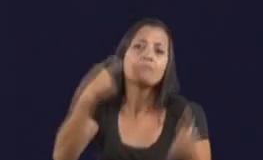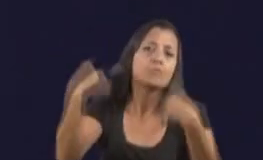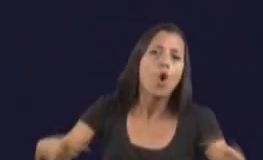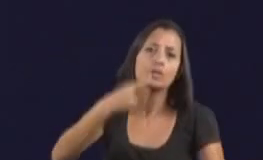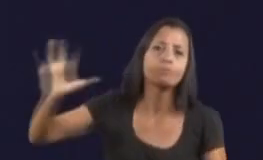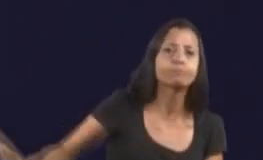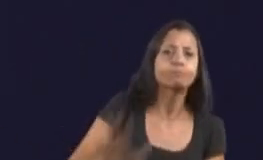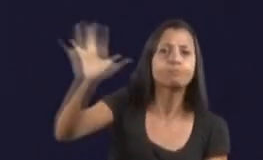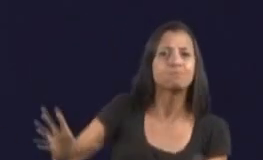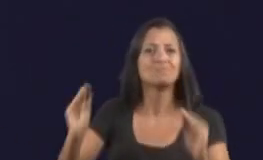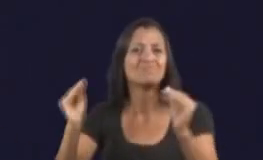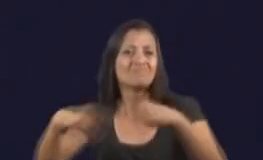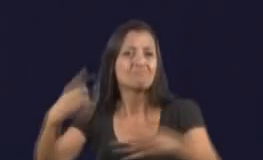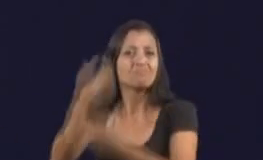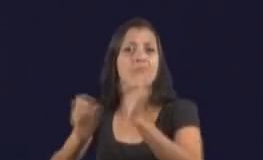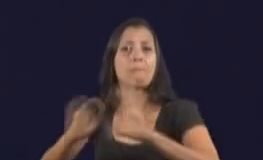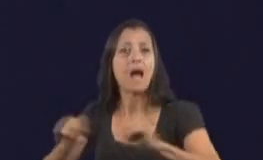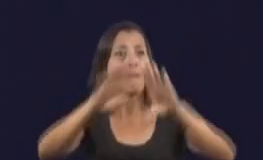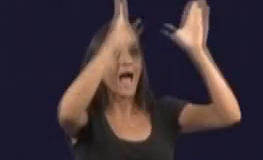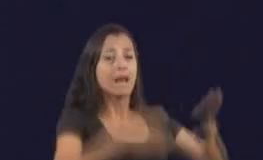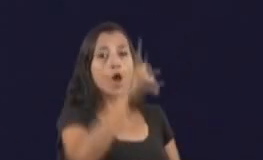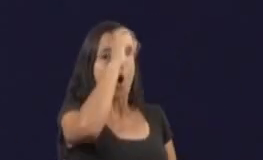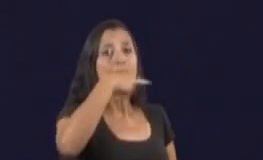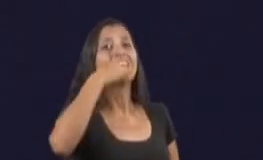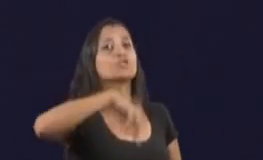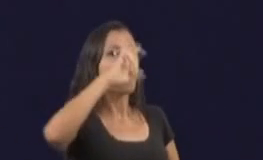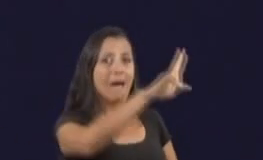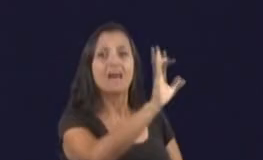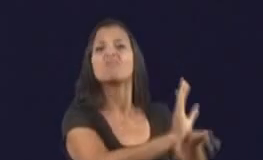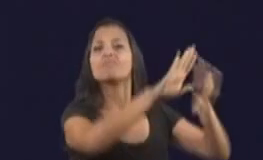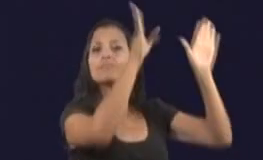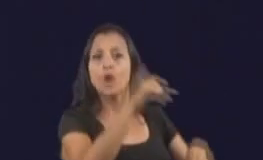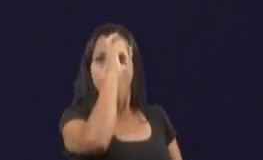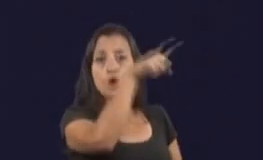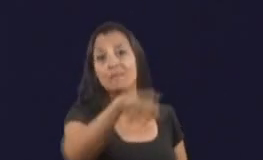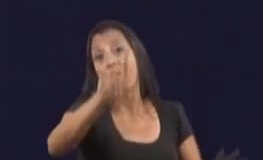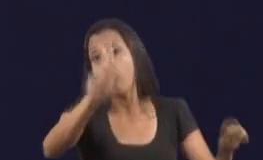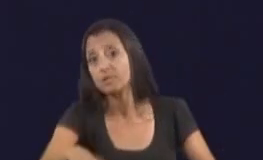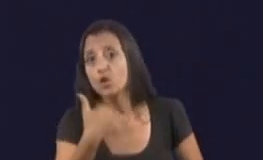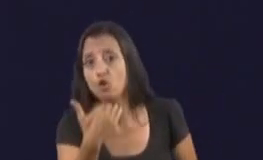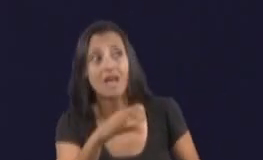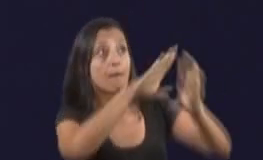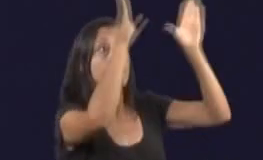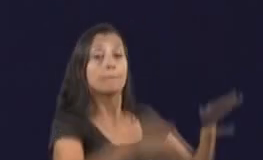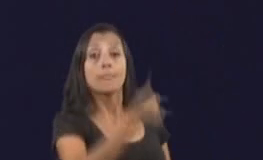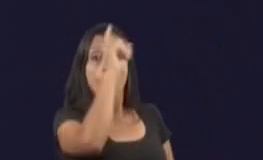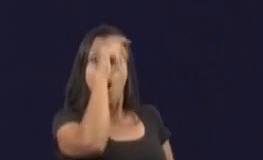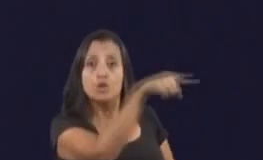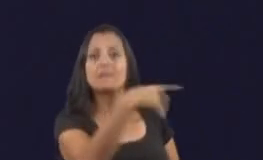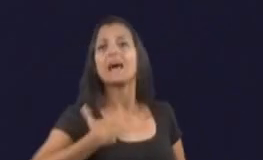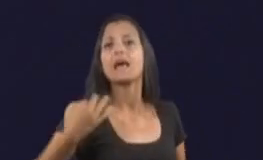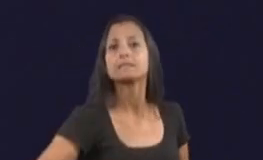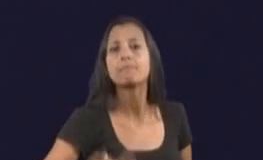irregularidades en el Hospital Somer. Este es para quienes no lo saben, es un hospital